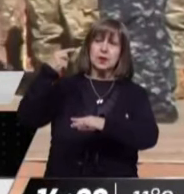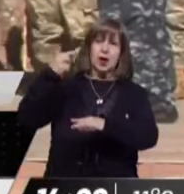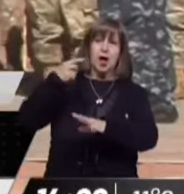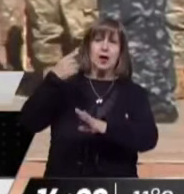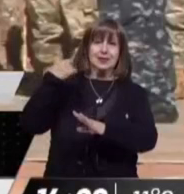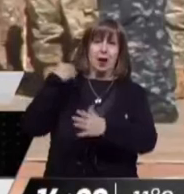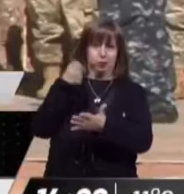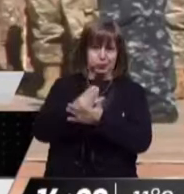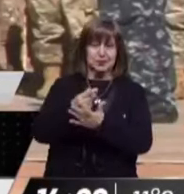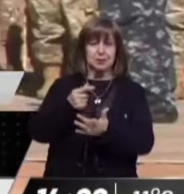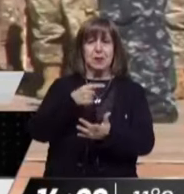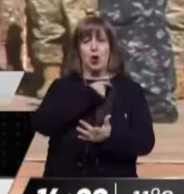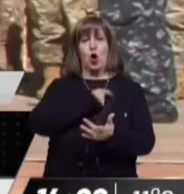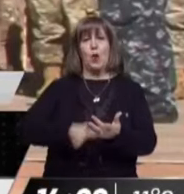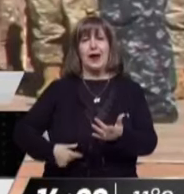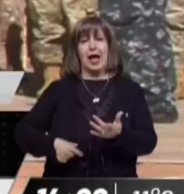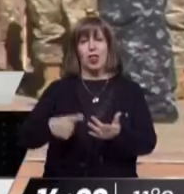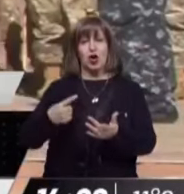gobernador intendente de Cuyo,